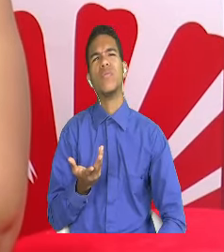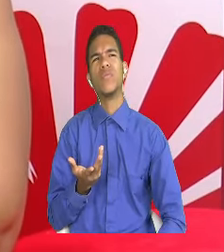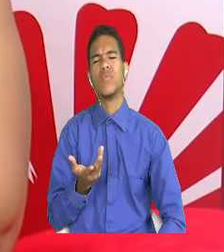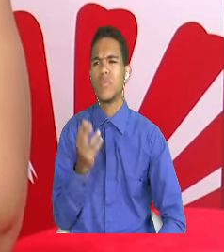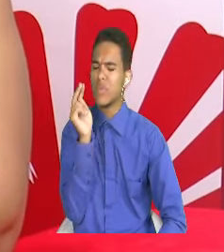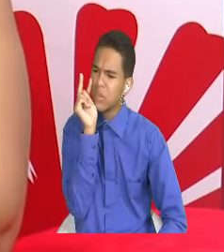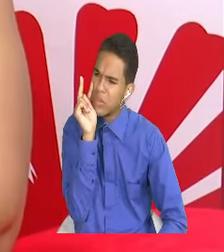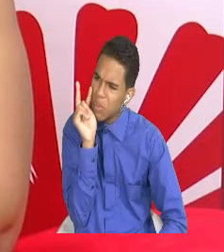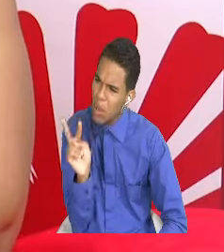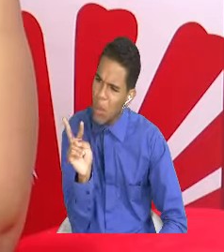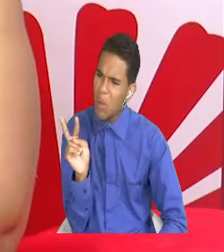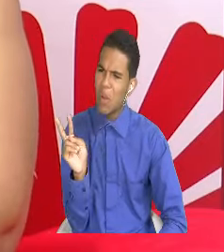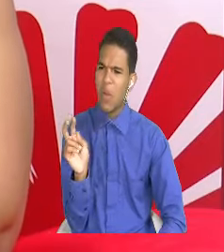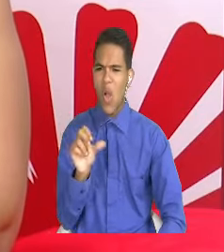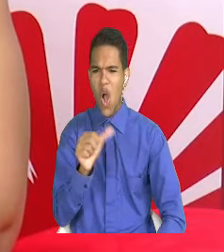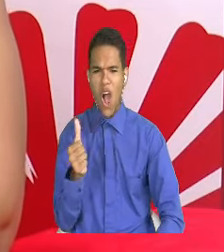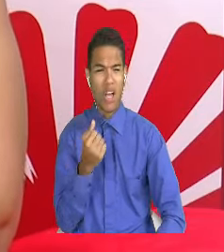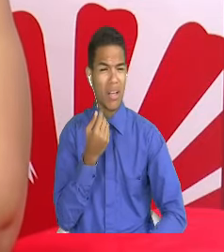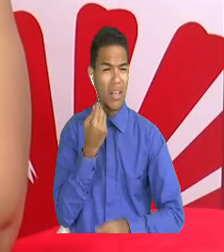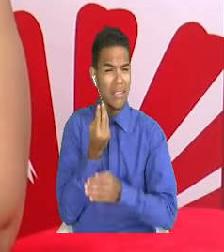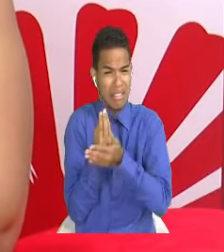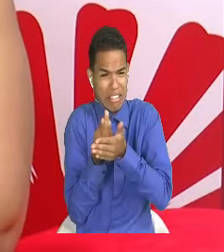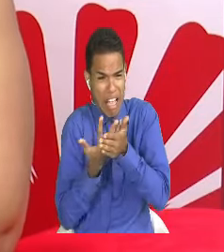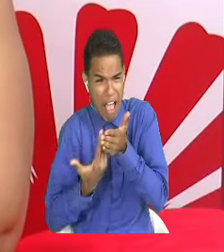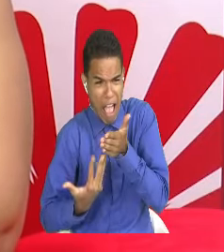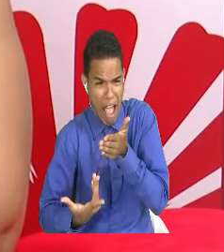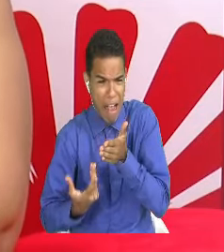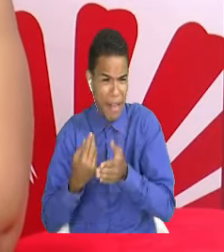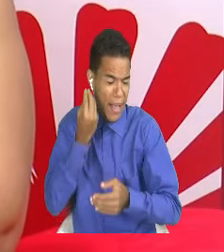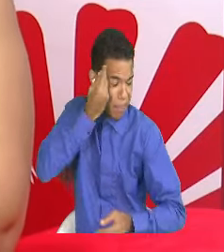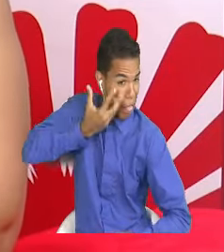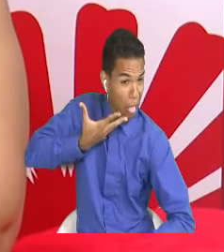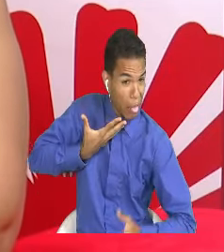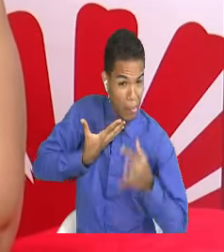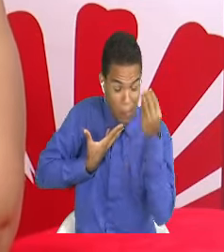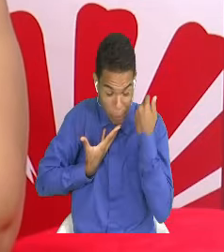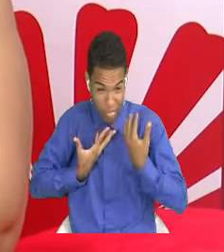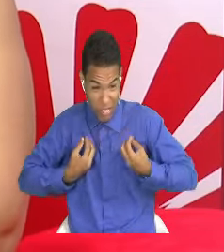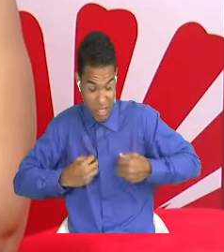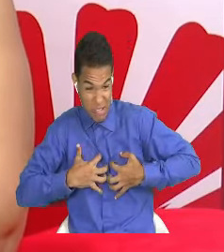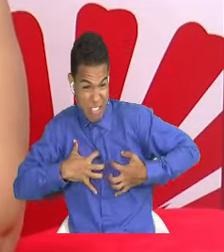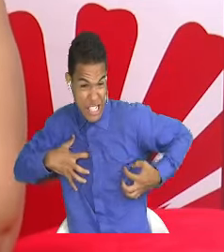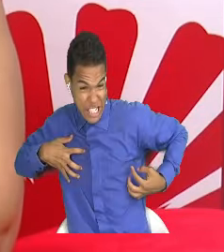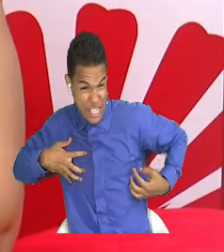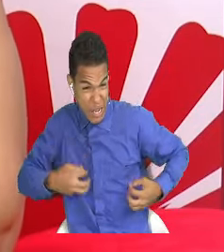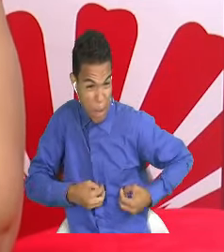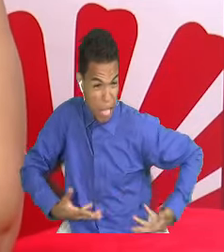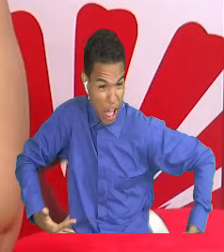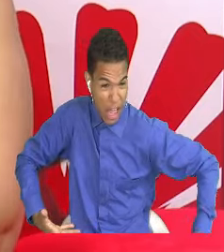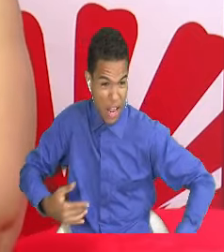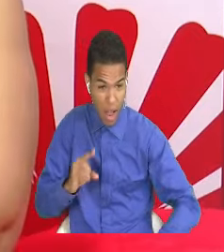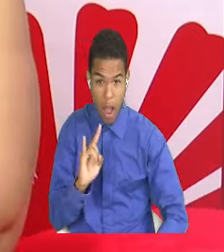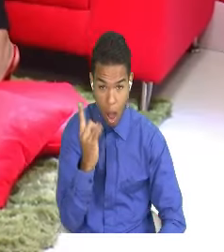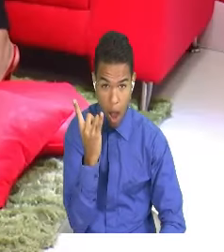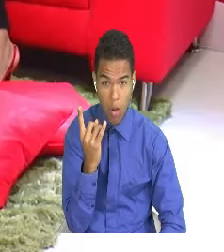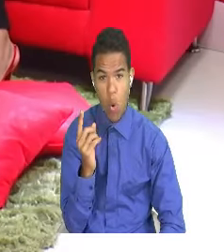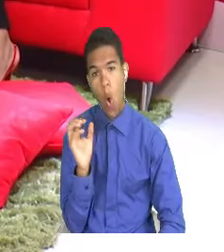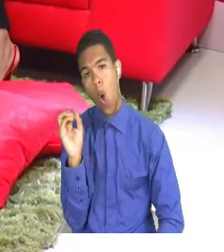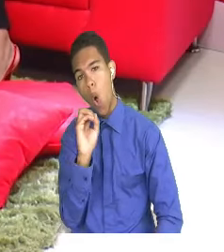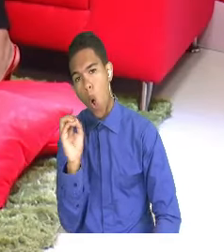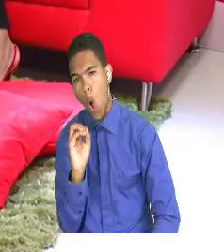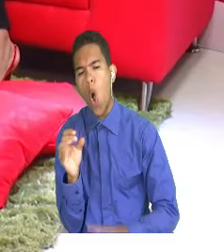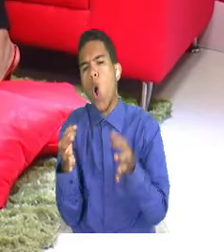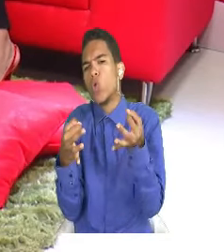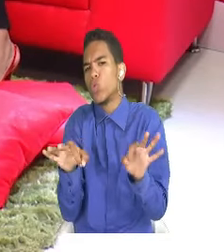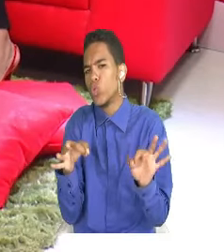accidentada, ensangrentada. Ustedes tienen estas dos partes. Es una sola urgencia, pero con entradas independientes. Hablemos un poco sobre eso.